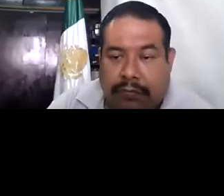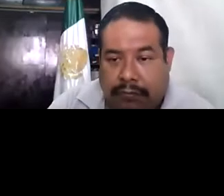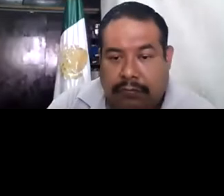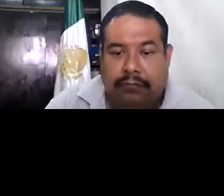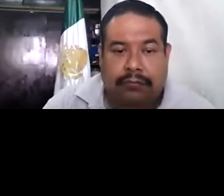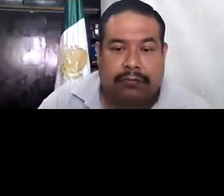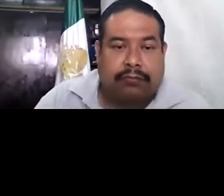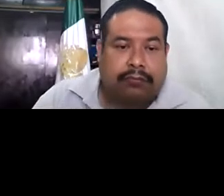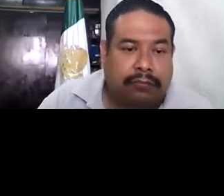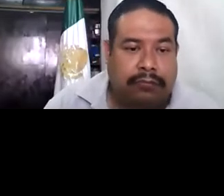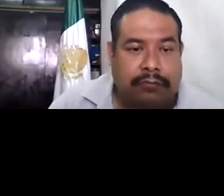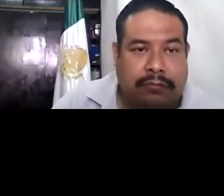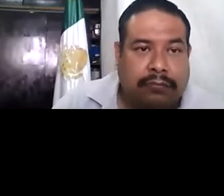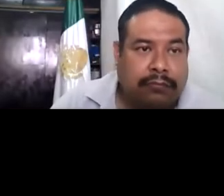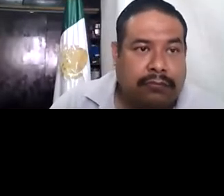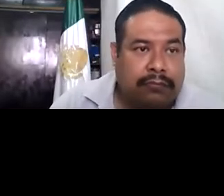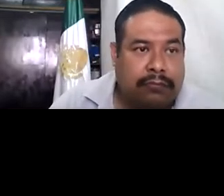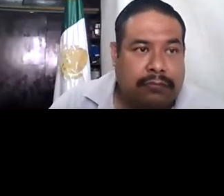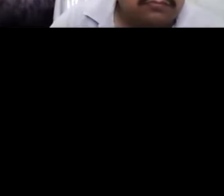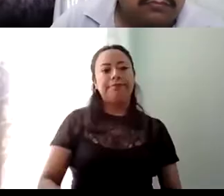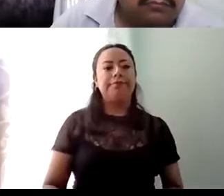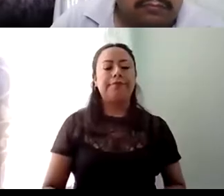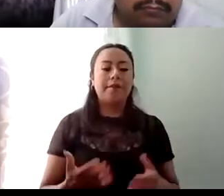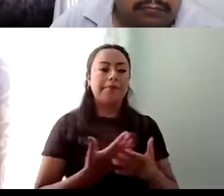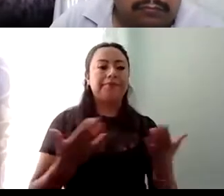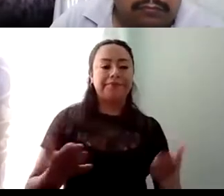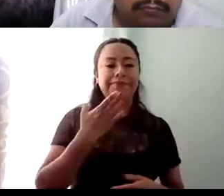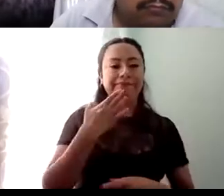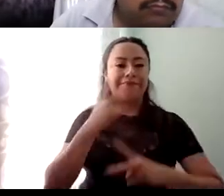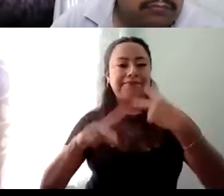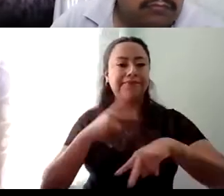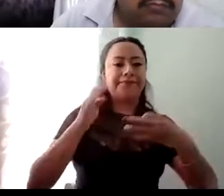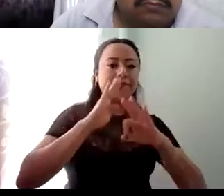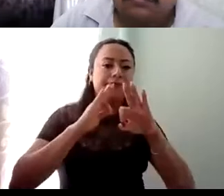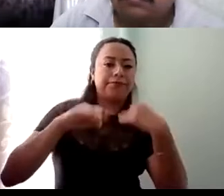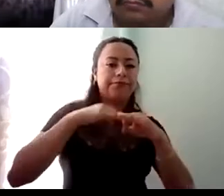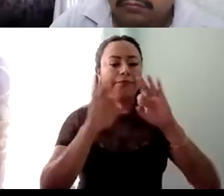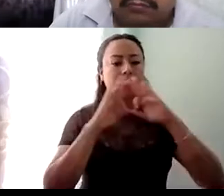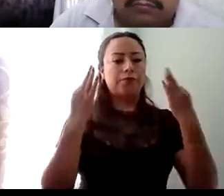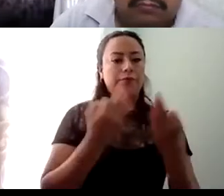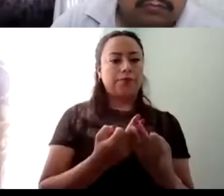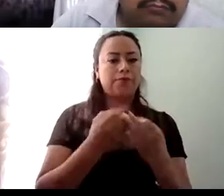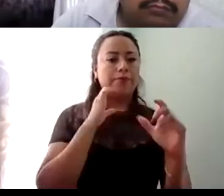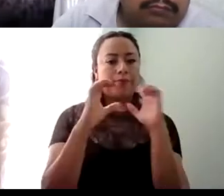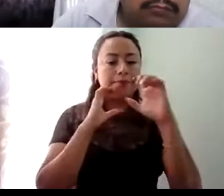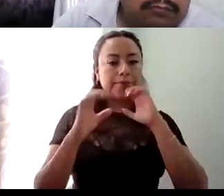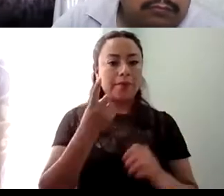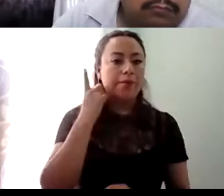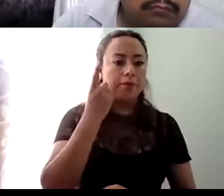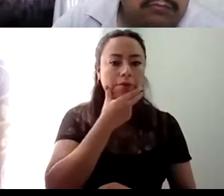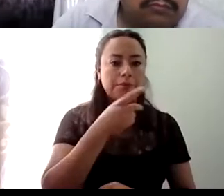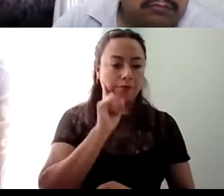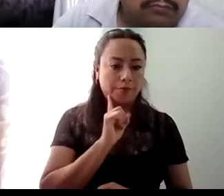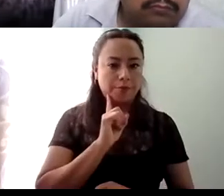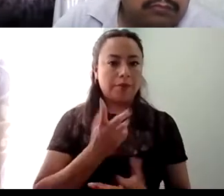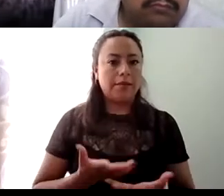Muchas gracias. Quiero dar la bienvenida a los medios de comunicación, diputados, diputadas, invitados especiales, así como a